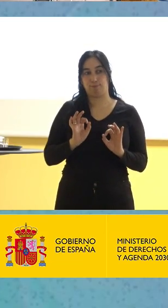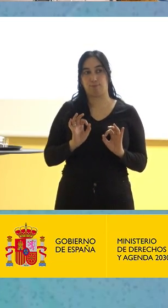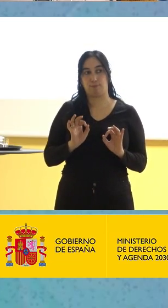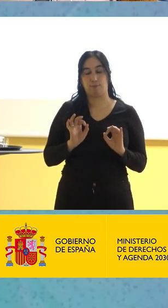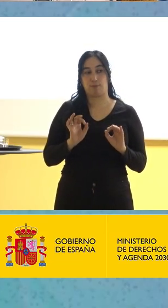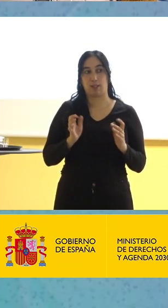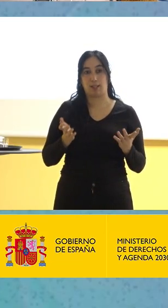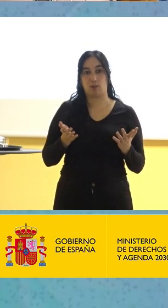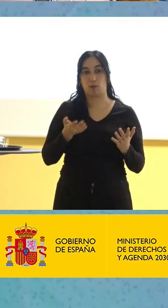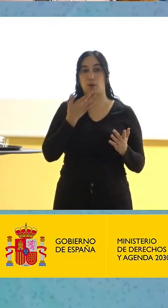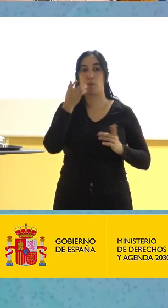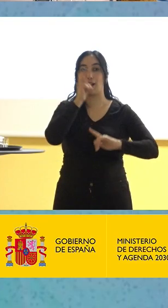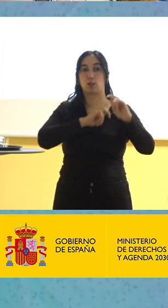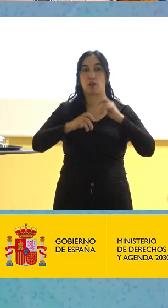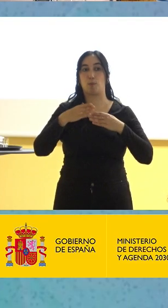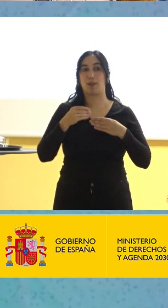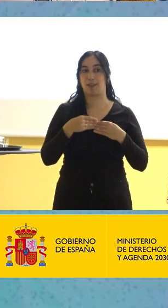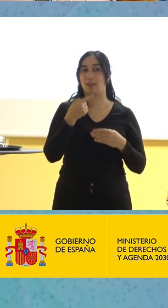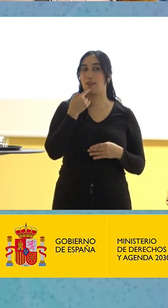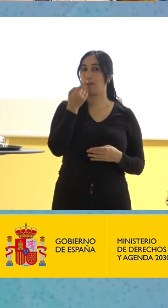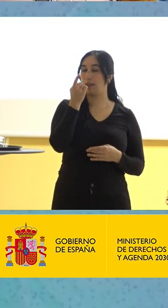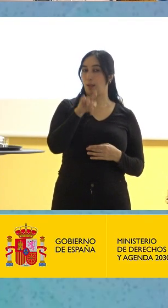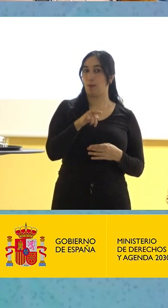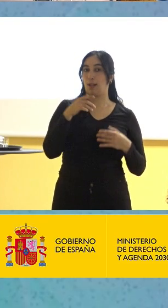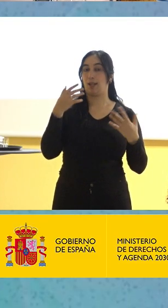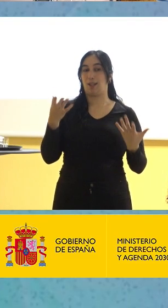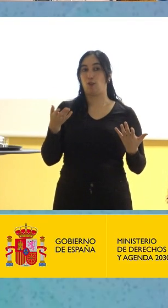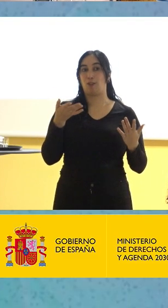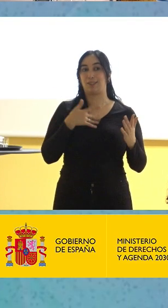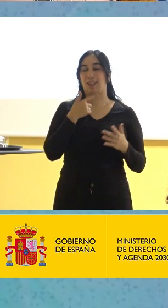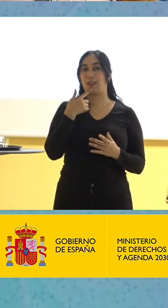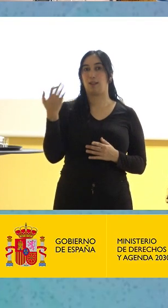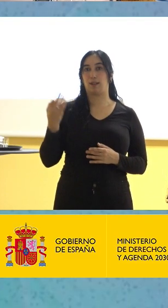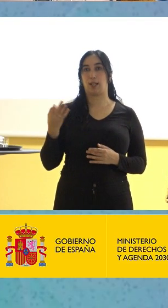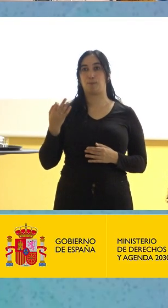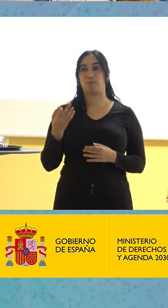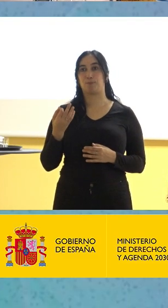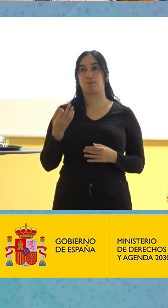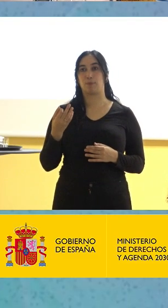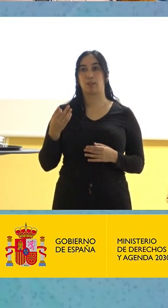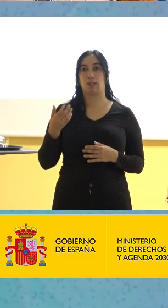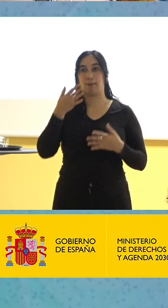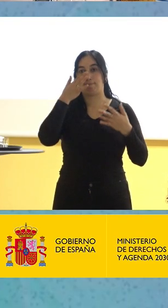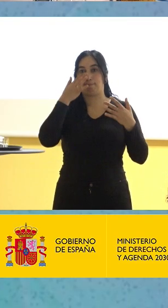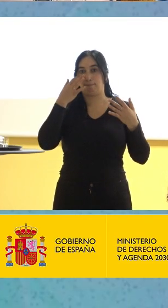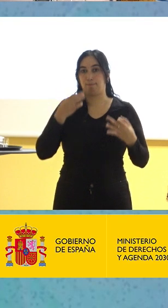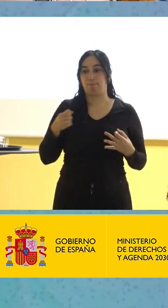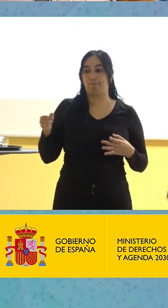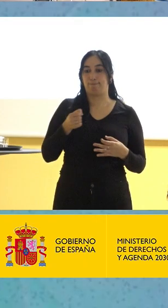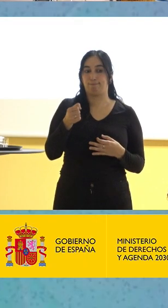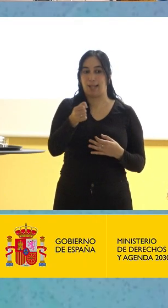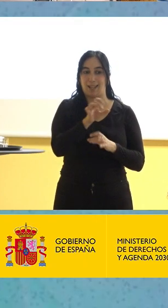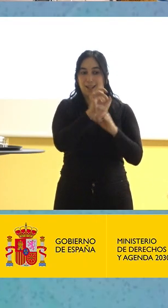raras, como dicen las asociaciones de pacientes, y entonces esto implica, pues, una ausencia de rutas claras de derivación